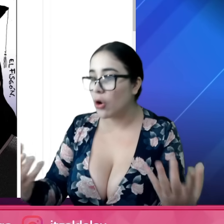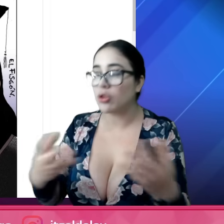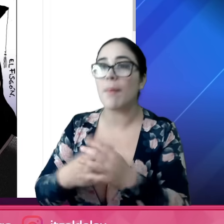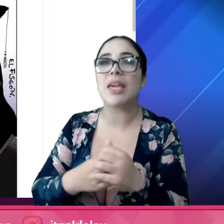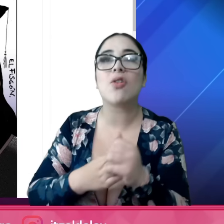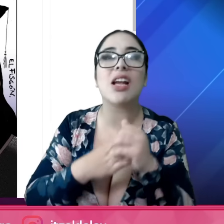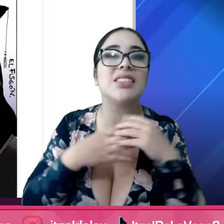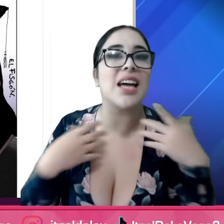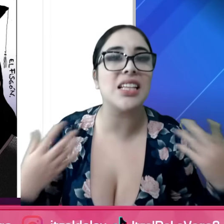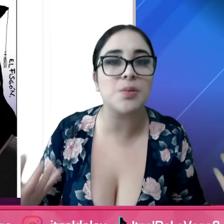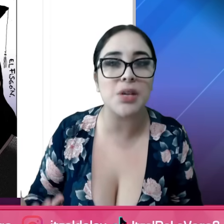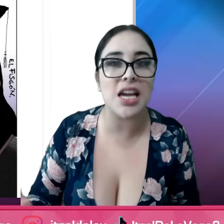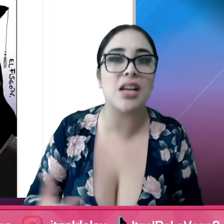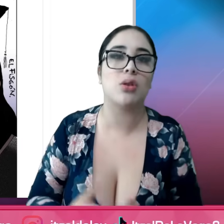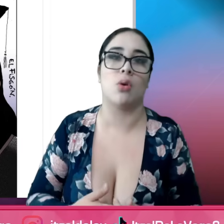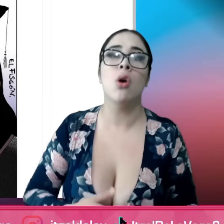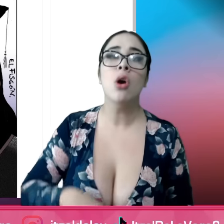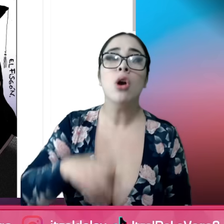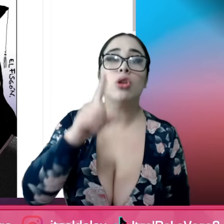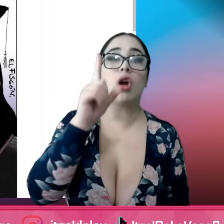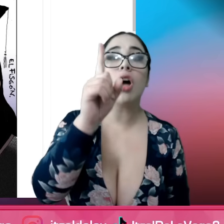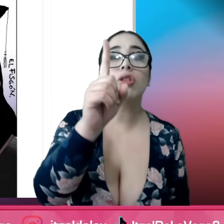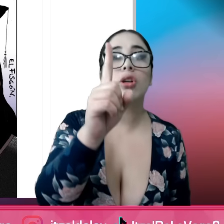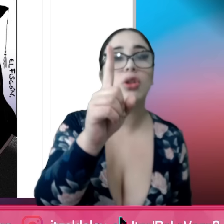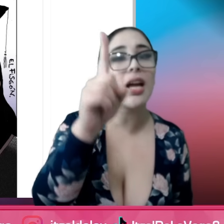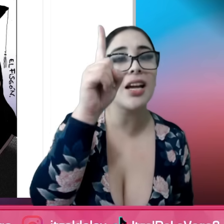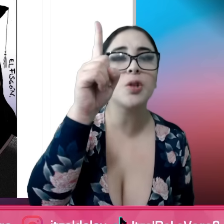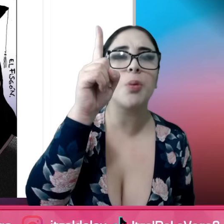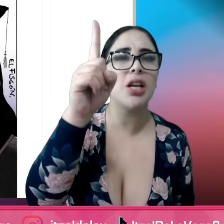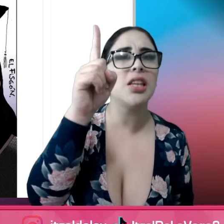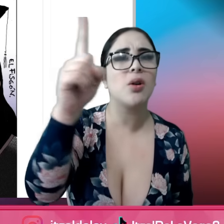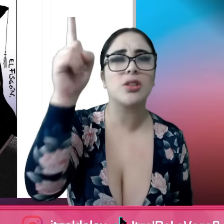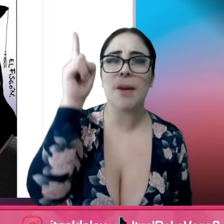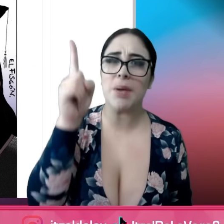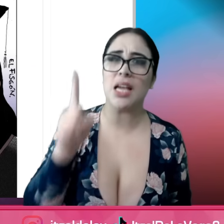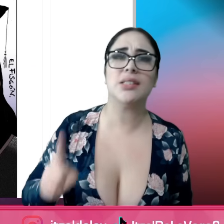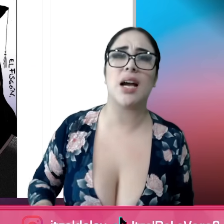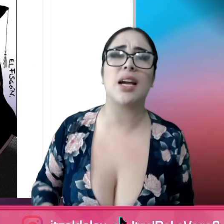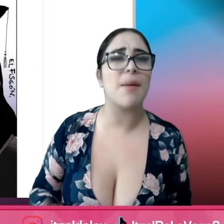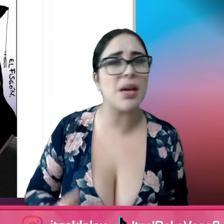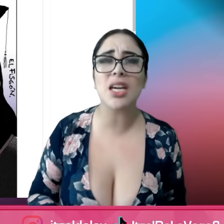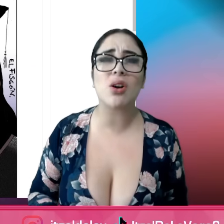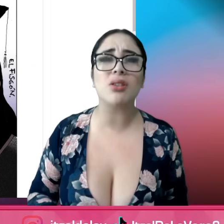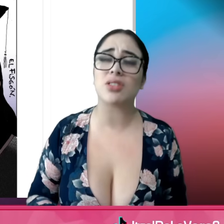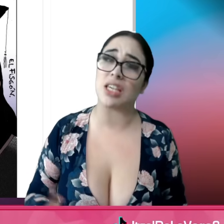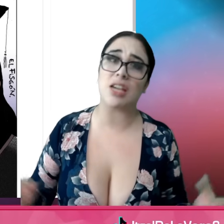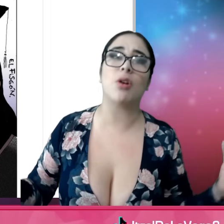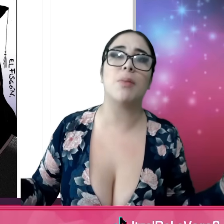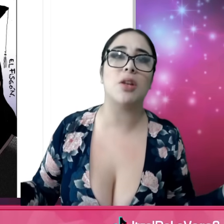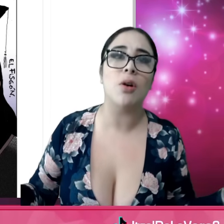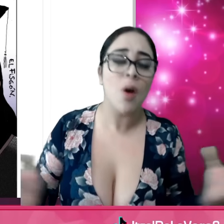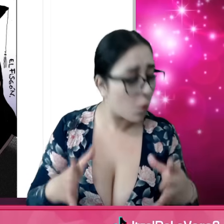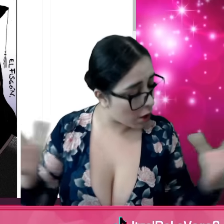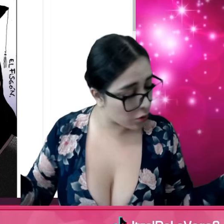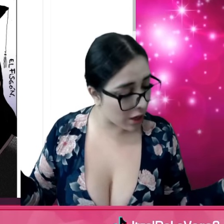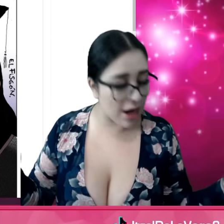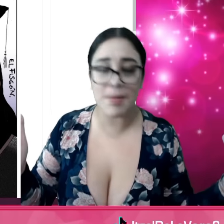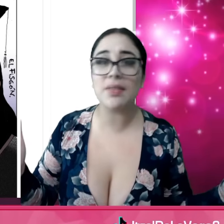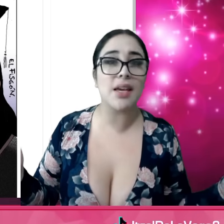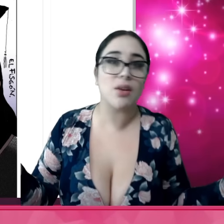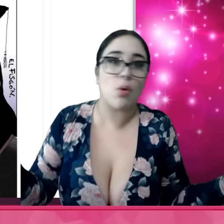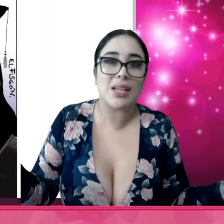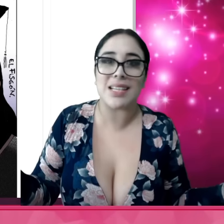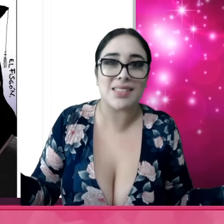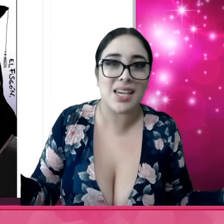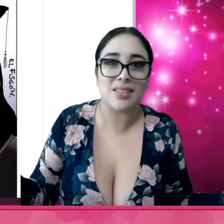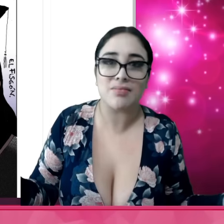es tonto, México ya está despierto. Tontos son aquellos políticos que piensan que México sigue dormido cuando